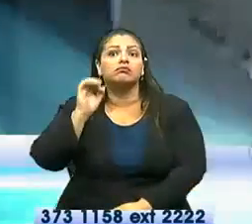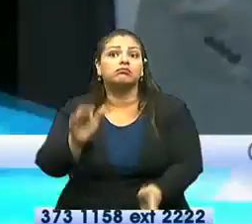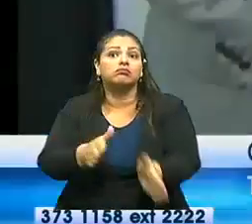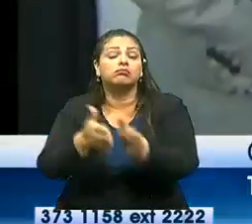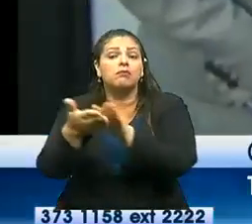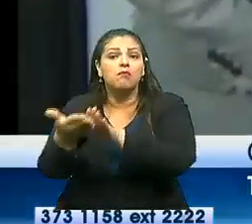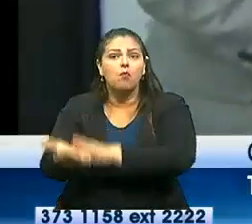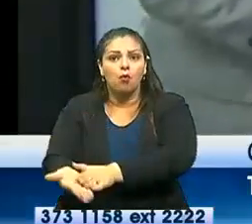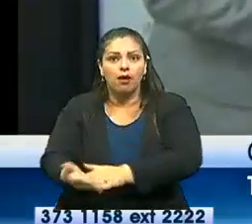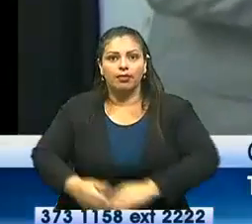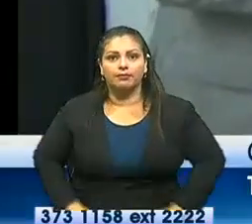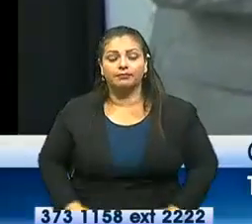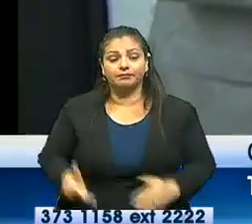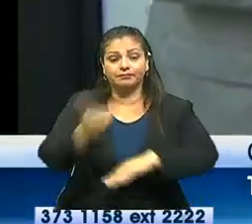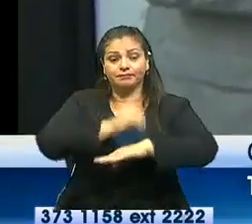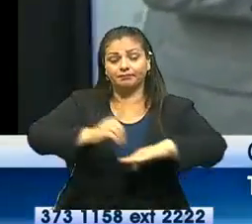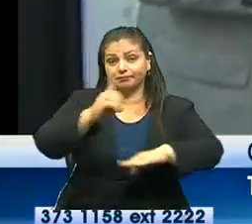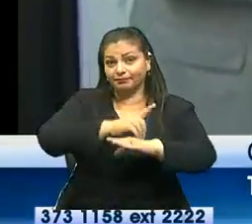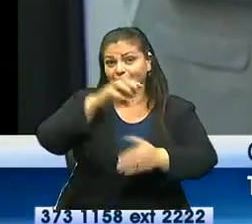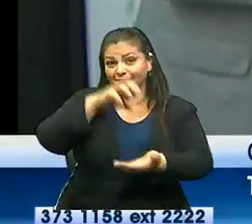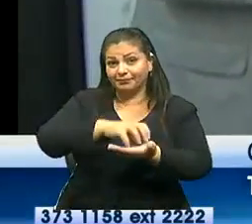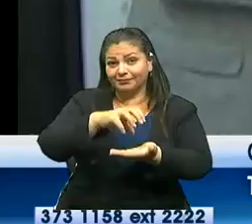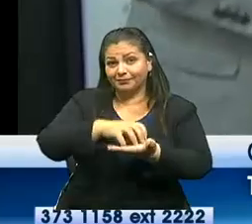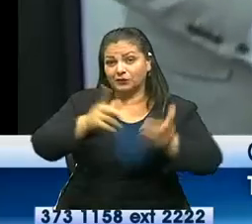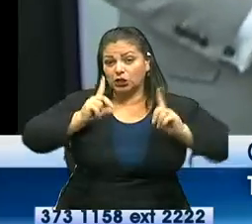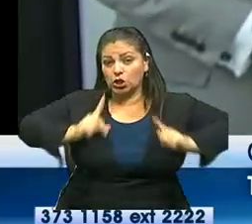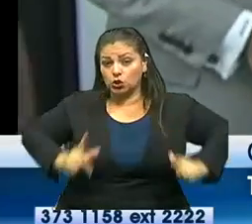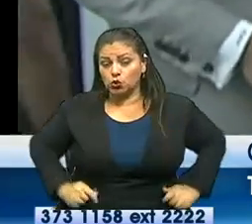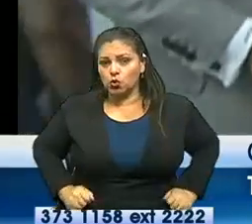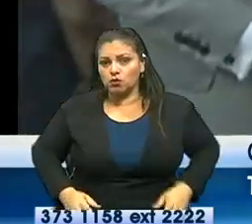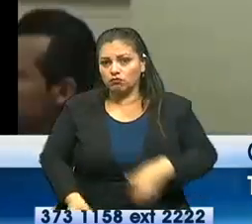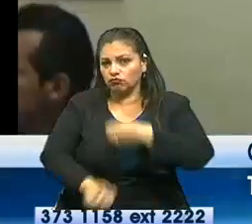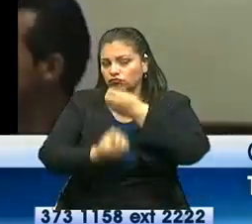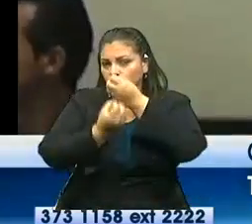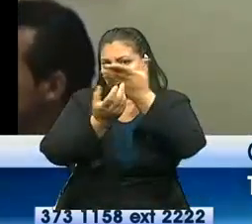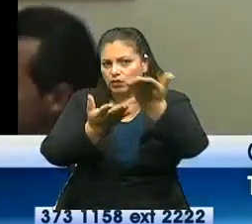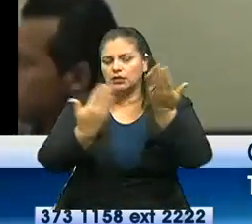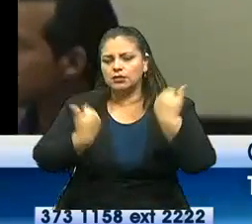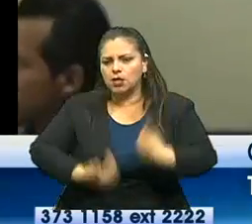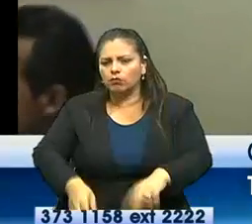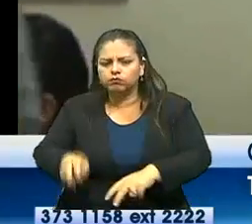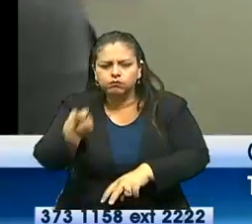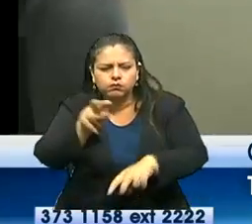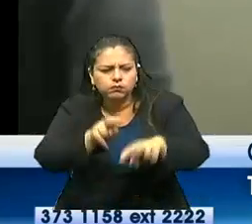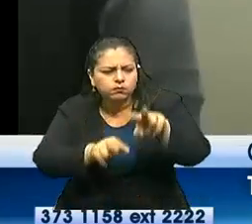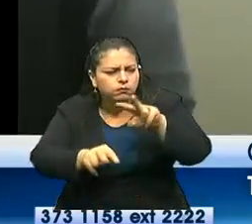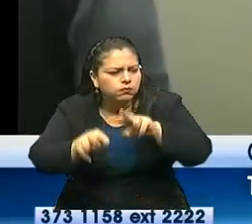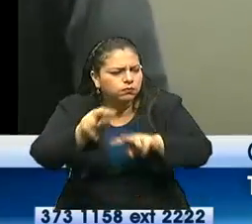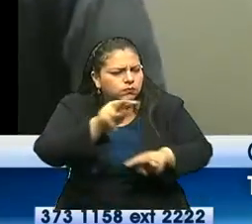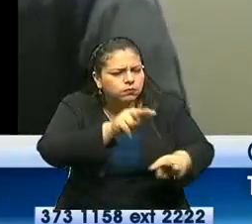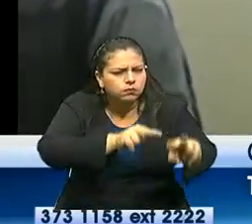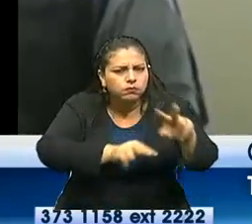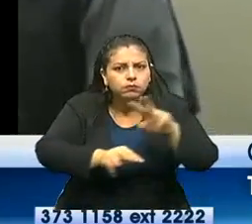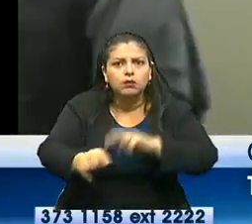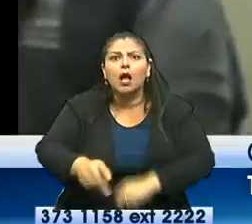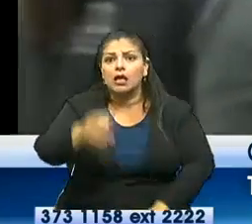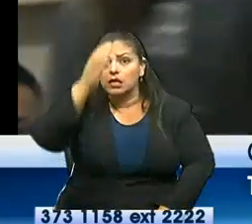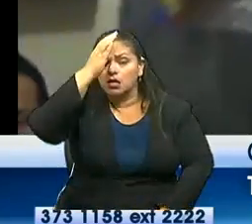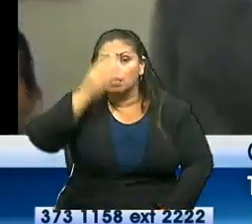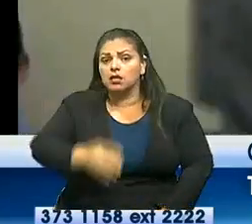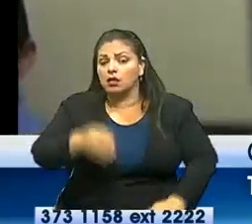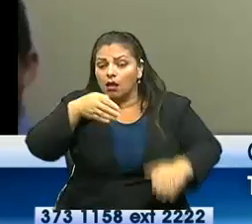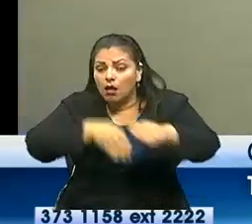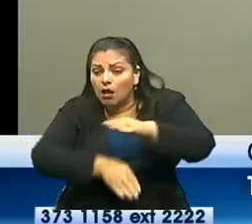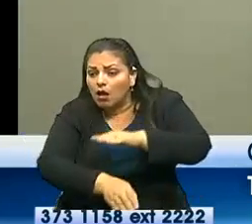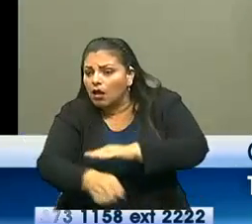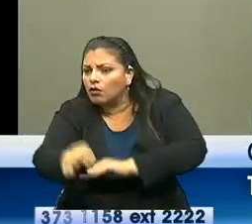siendo investigado para determinar responsabilidades. Hemos hecho realizar un recorrido a las instalaciones, tiene dos quirófanos esta clínica y